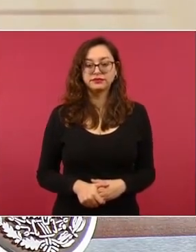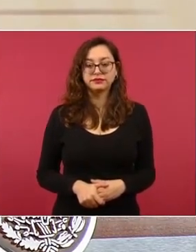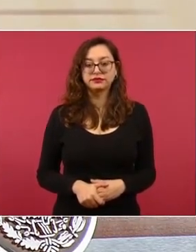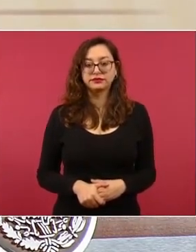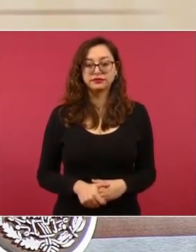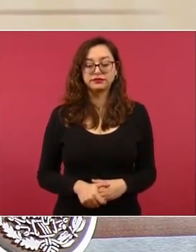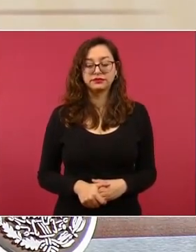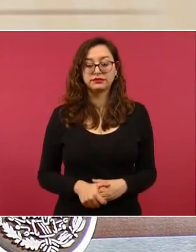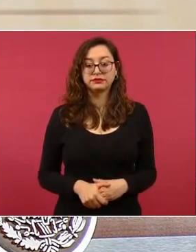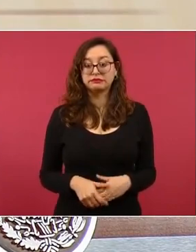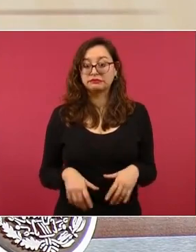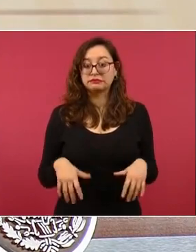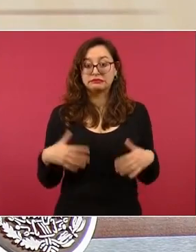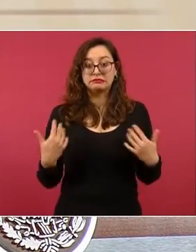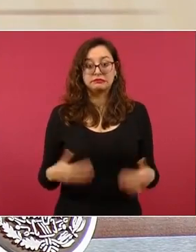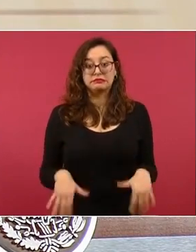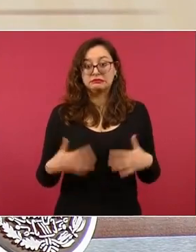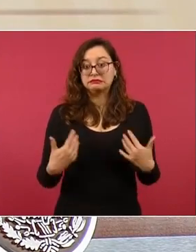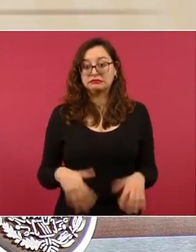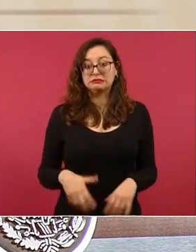Y es Goebbels,